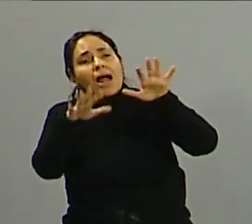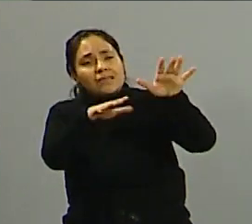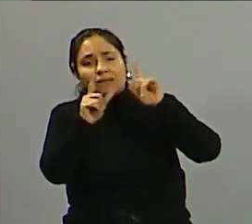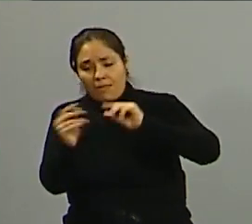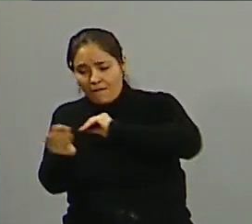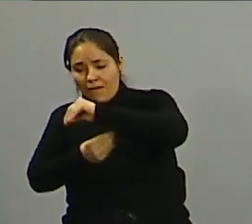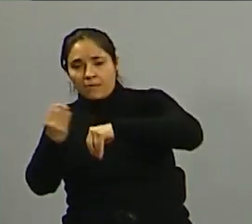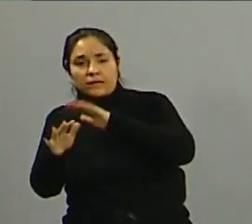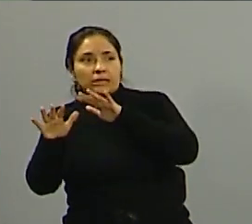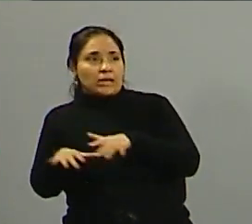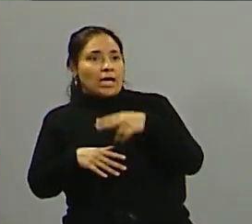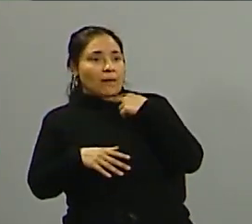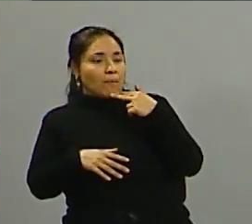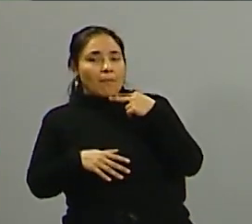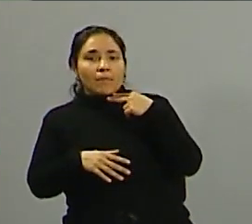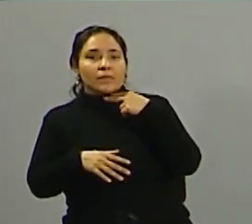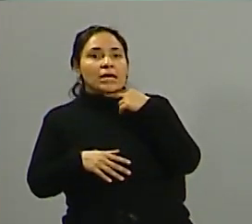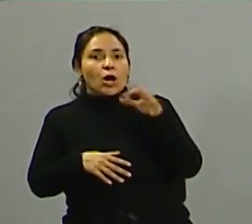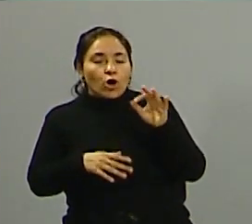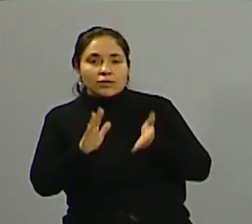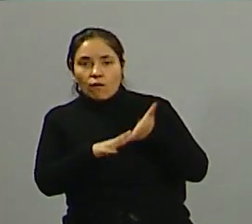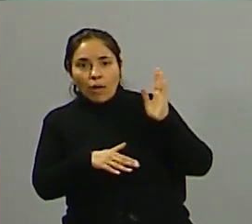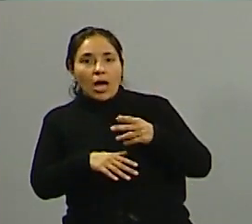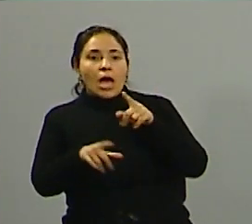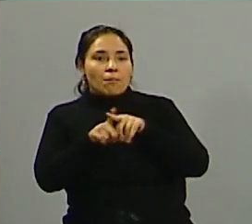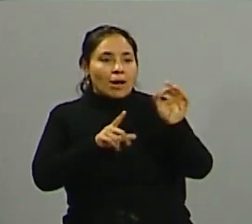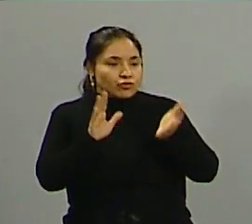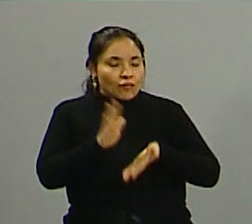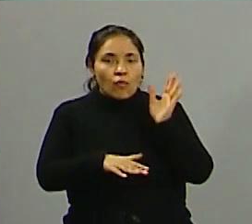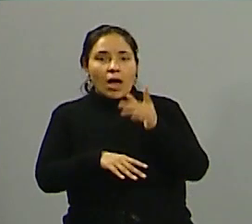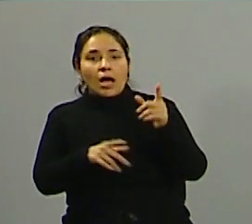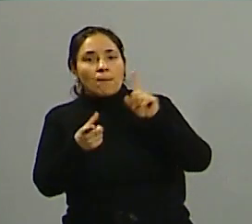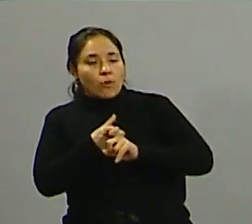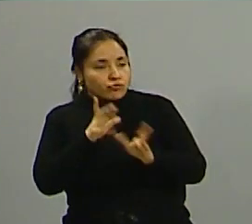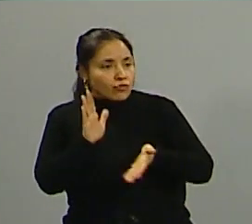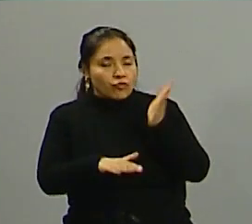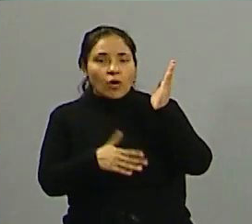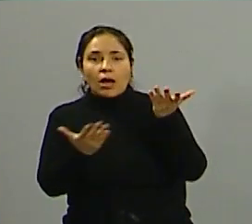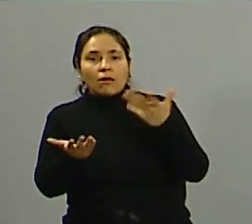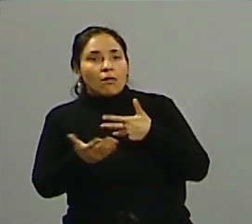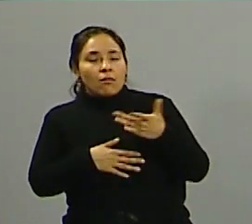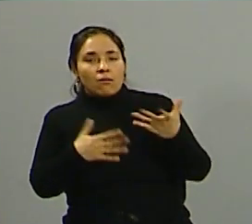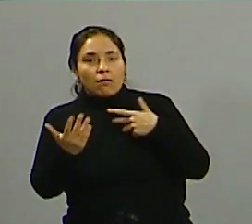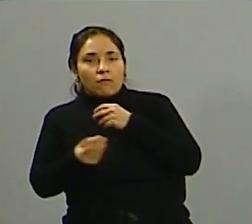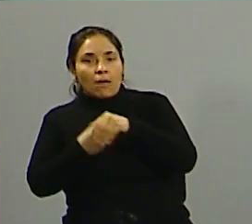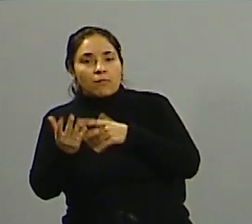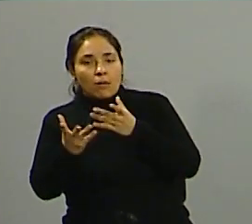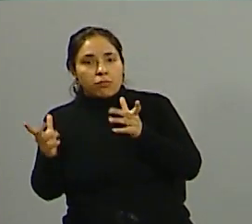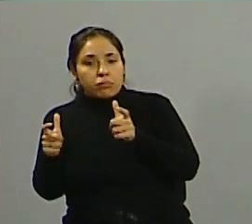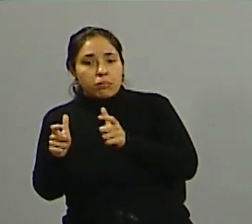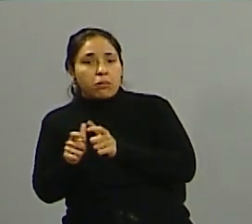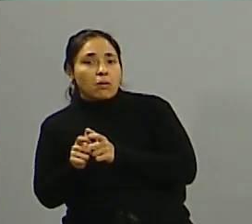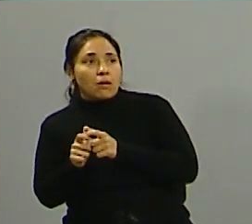se quedaron sin hermanos, sin padres, sin hijos, sin... Entonces, un poco cuando recordamos esta figura, recordamos